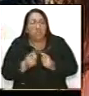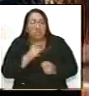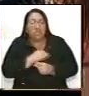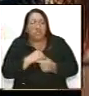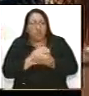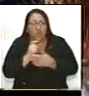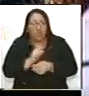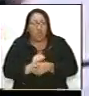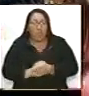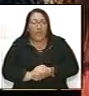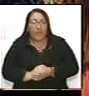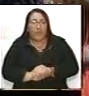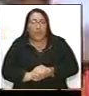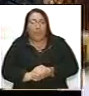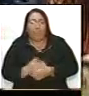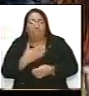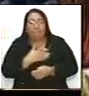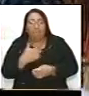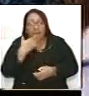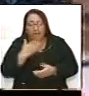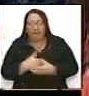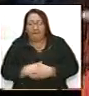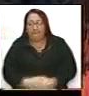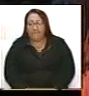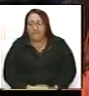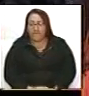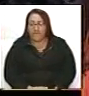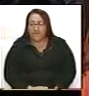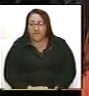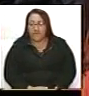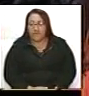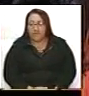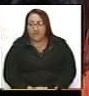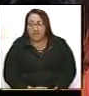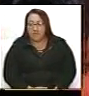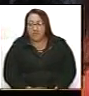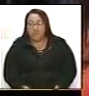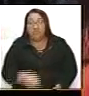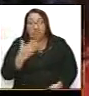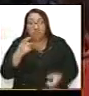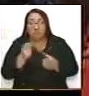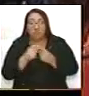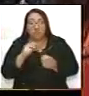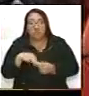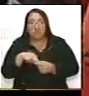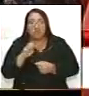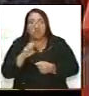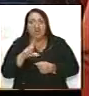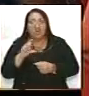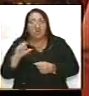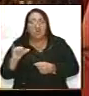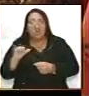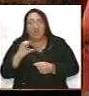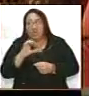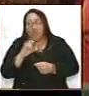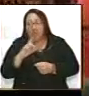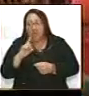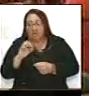de Educación. Presidenta, muchas gracias. Agradecemos la participación de la congresista Nelly Cuadro y pasamos al siguiente